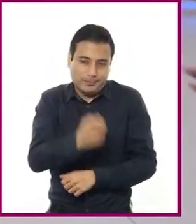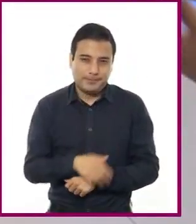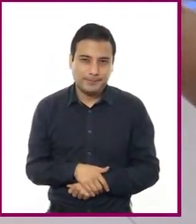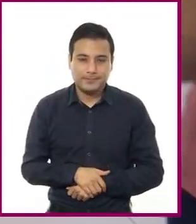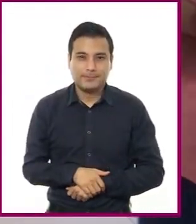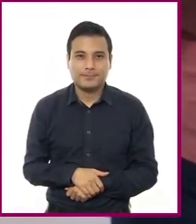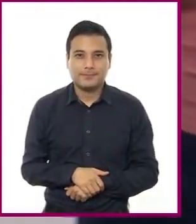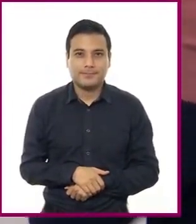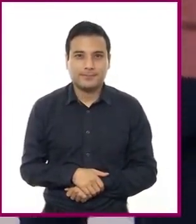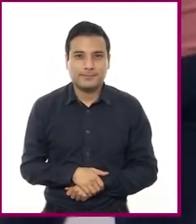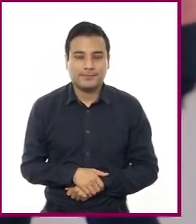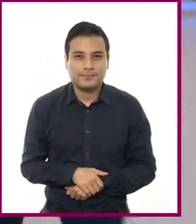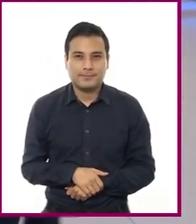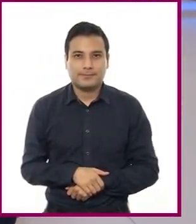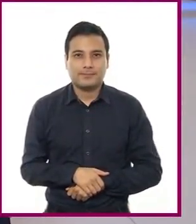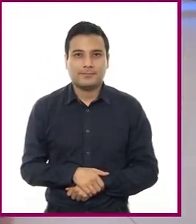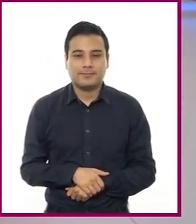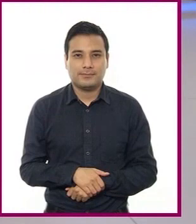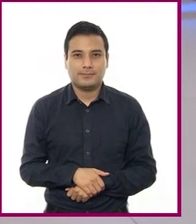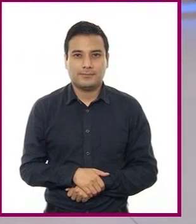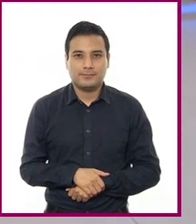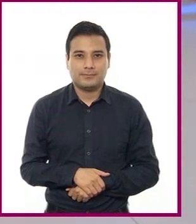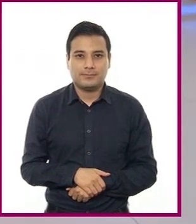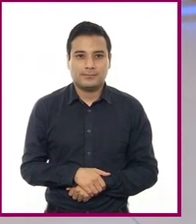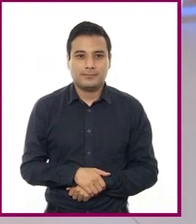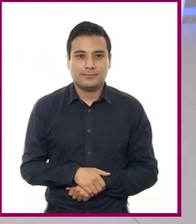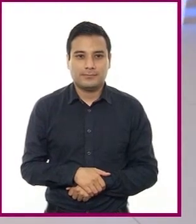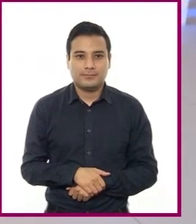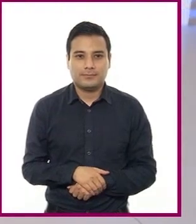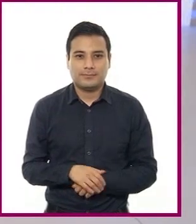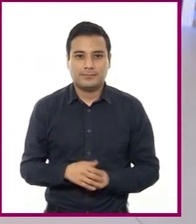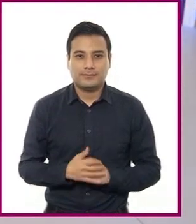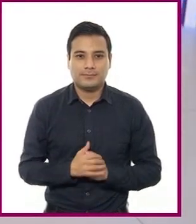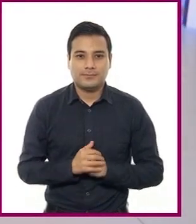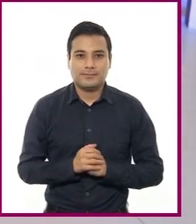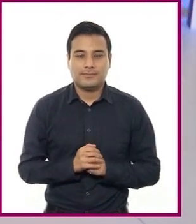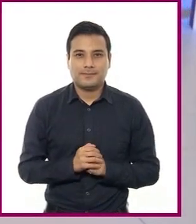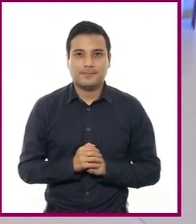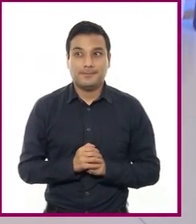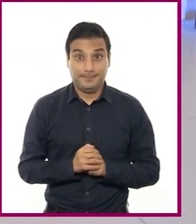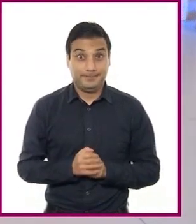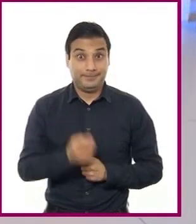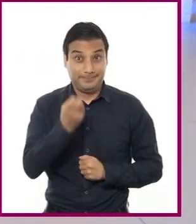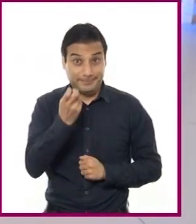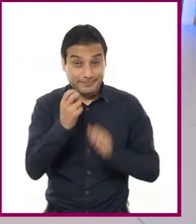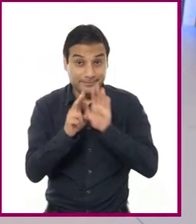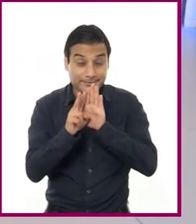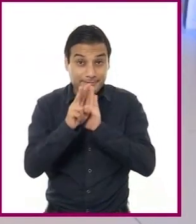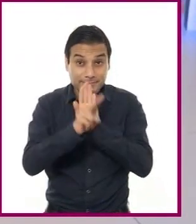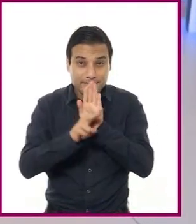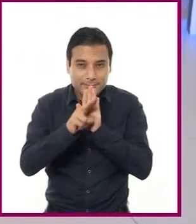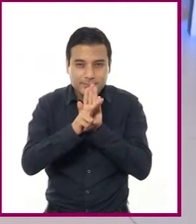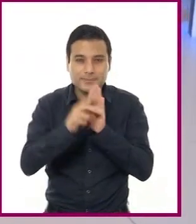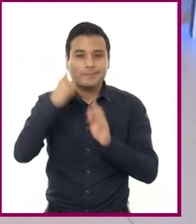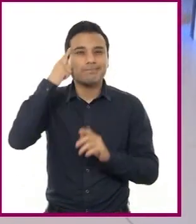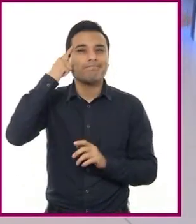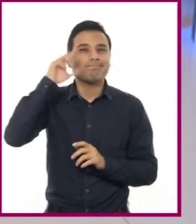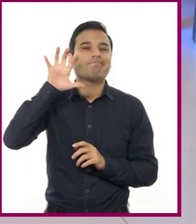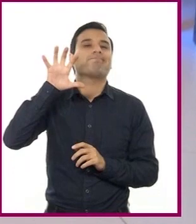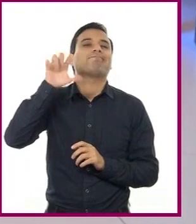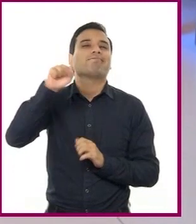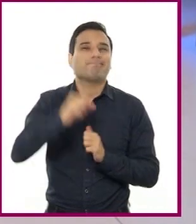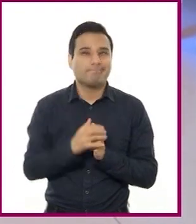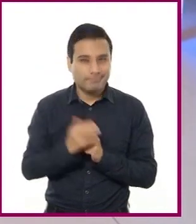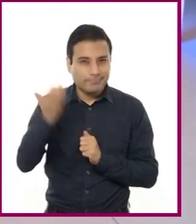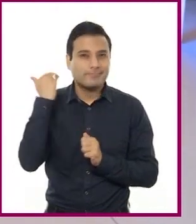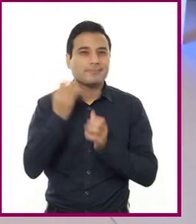¿Qué te pareció? Video Está muy padre, ¿no? interesante, Claro. sí. Con este video pude recordar algunas cosas que hemos visto